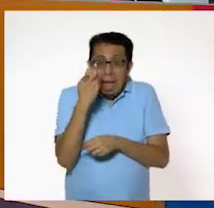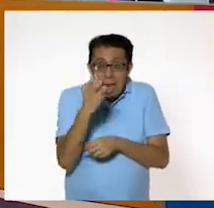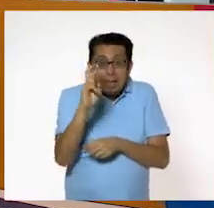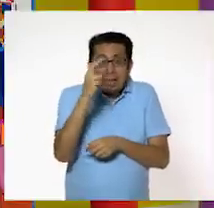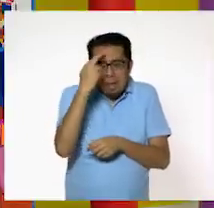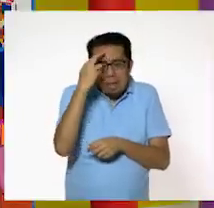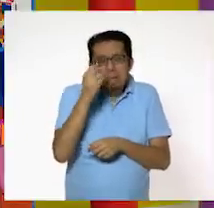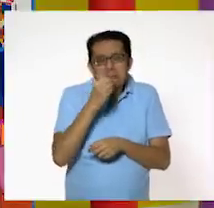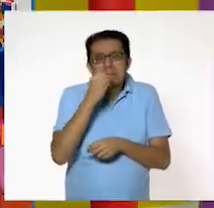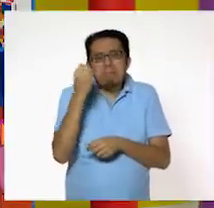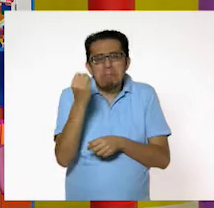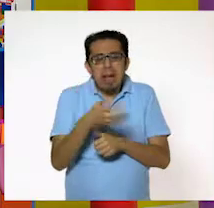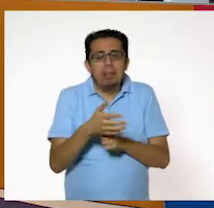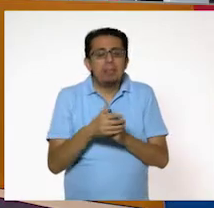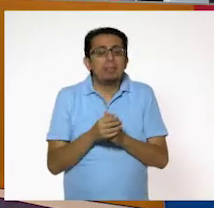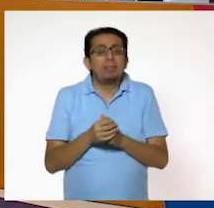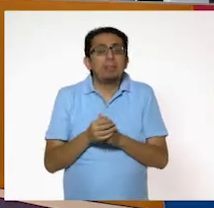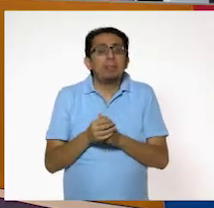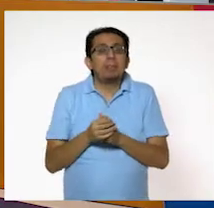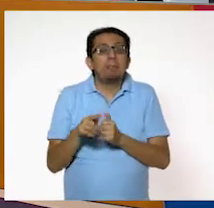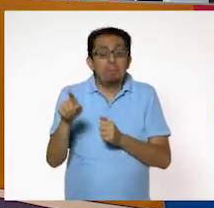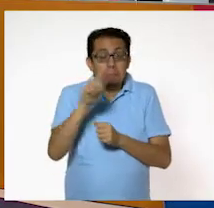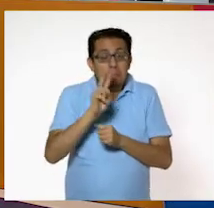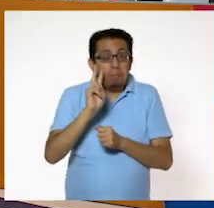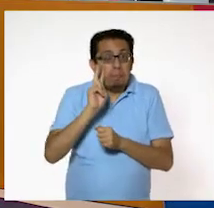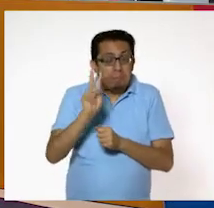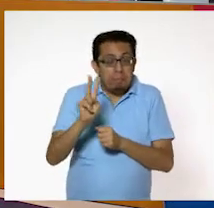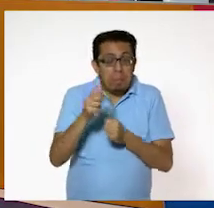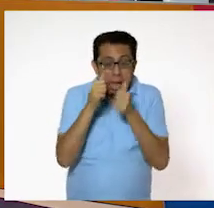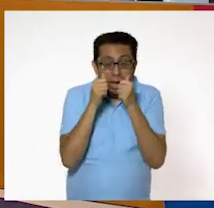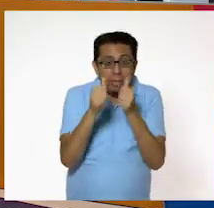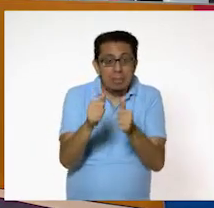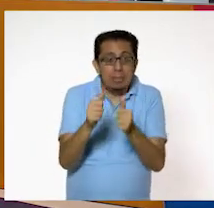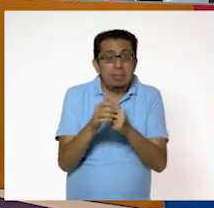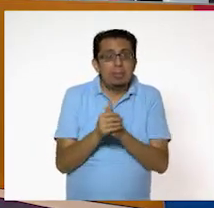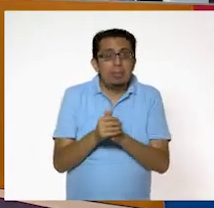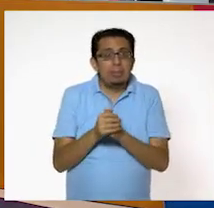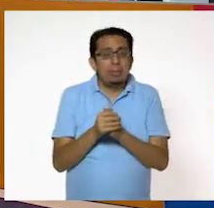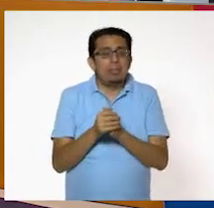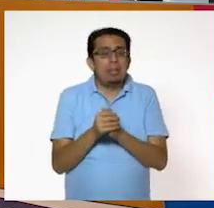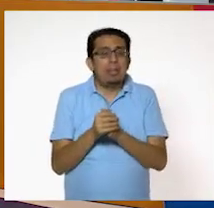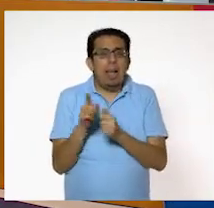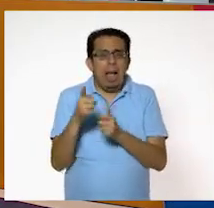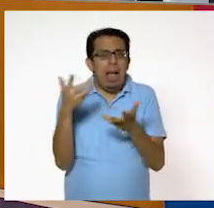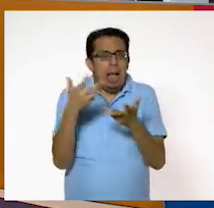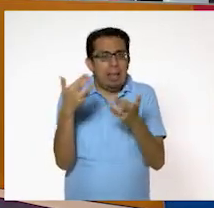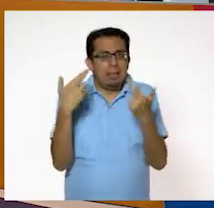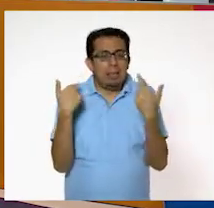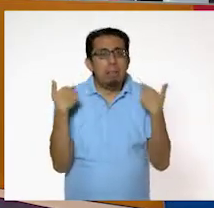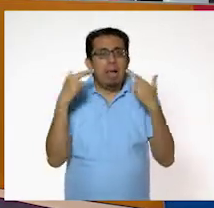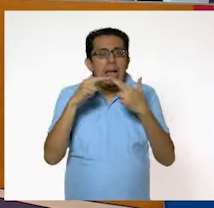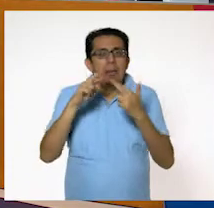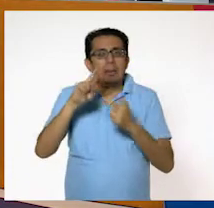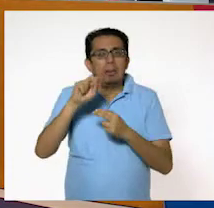Sí, claro que sí. Y pues se dieron cuenta, prestaron atención a lo que estaba haciendo el maestro Ramiro. ¿Qué era? Como